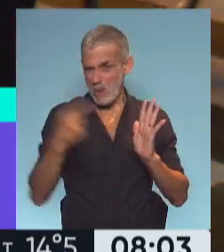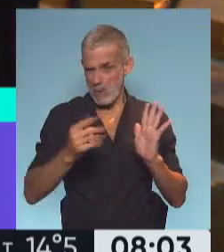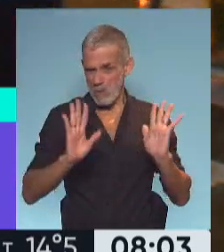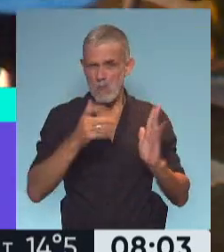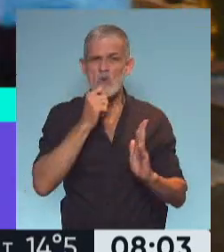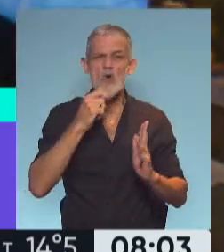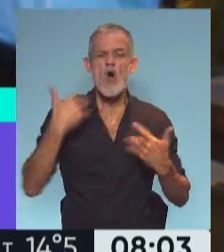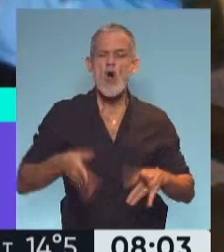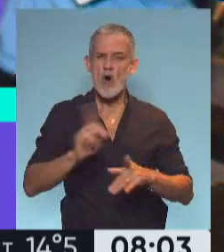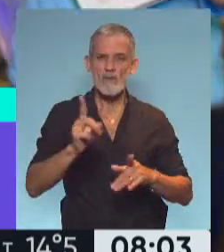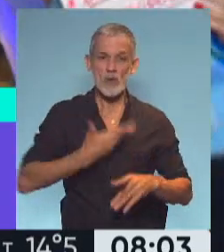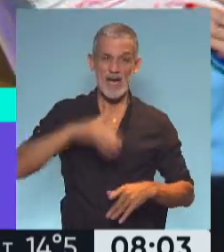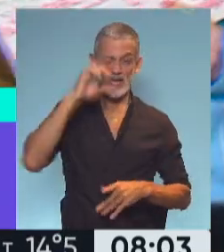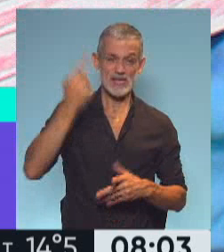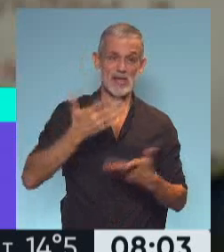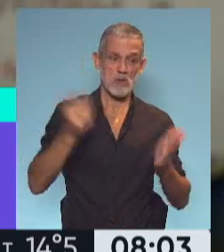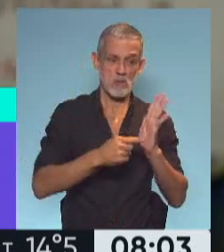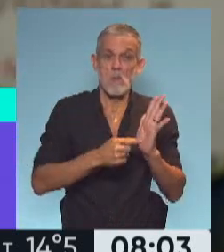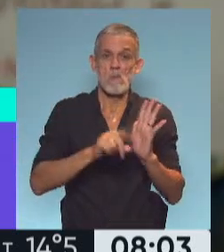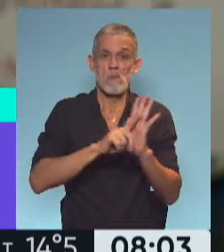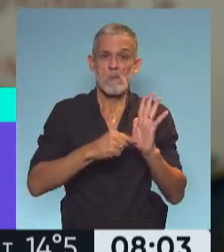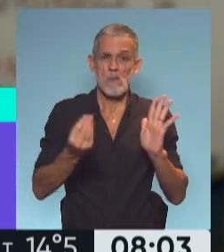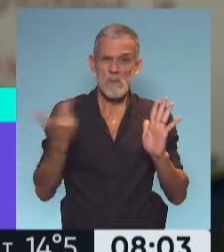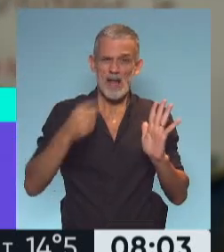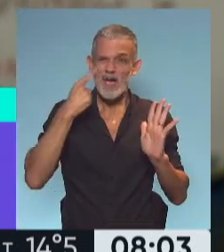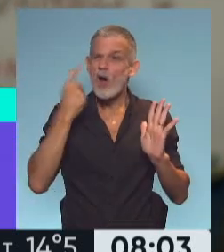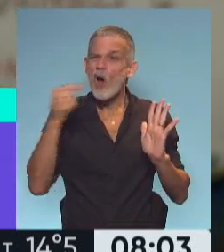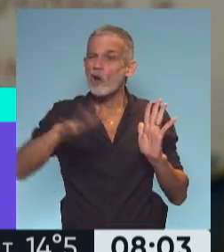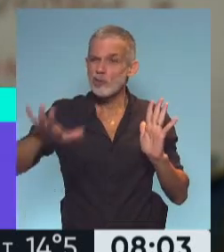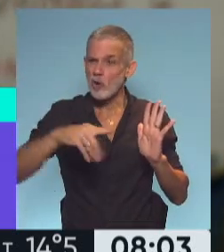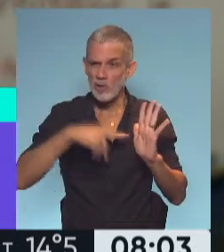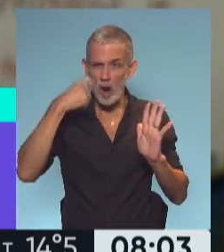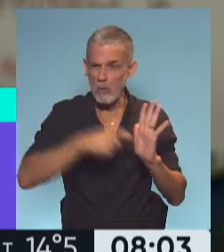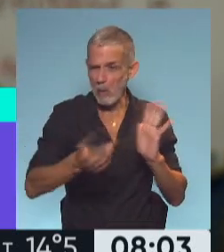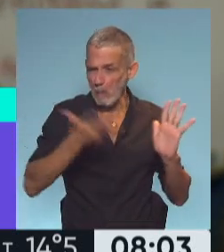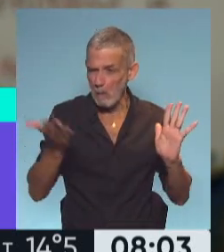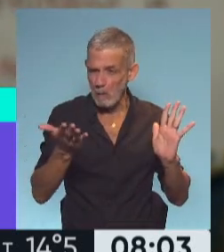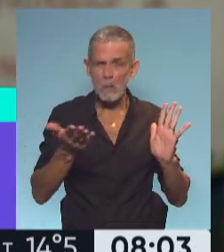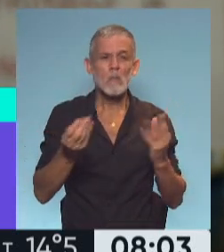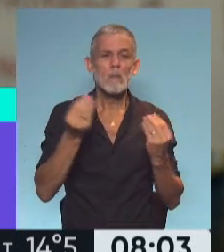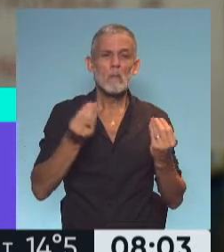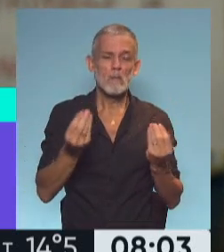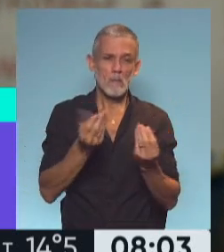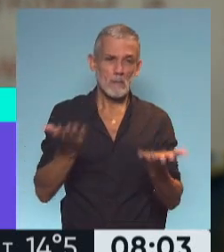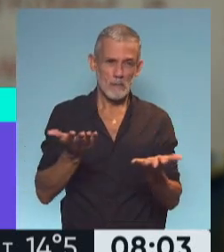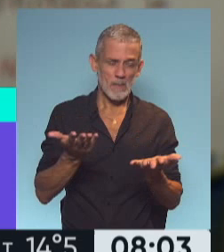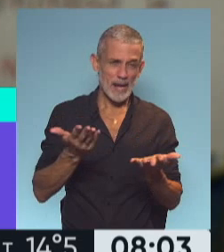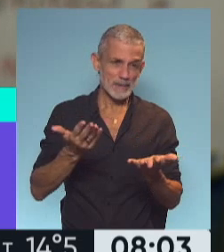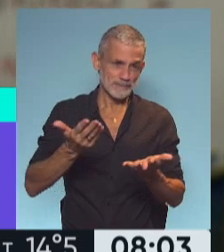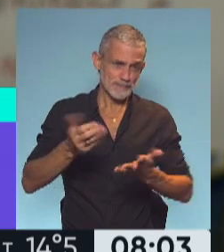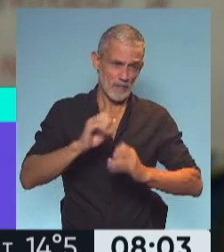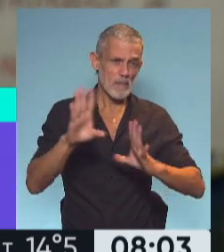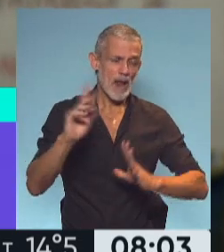no hay un Estado que la haga cumplir, que controle que se cumpla la ley de alquileres, evidentemente lo que